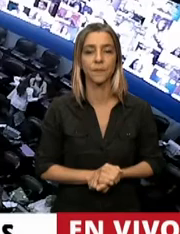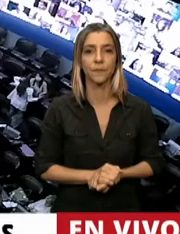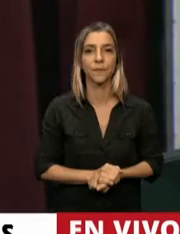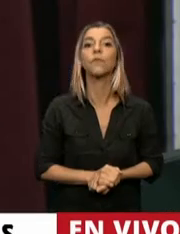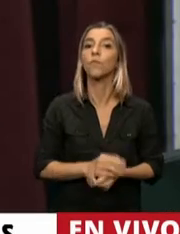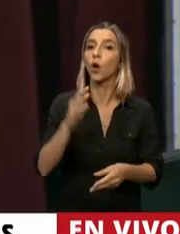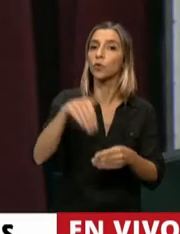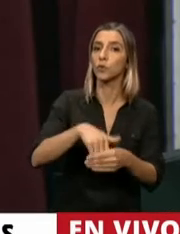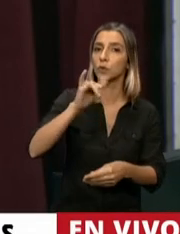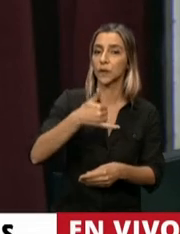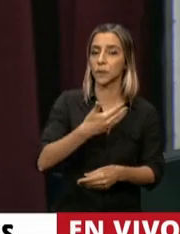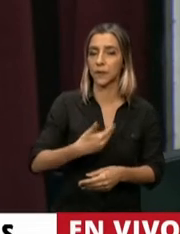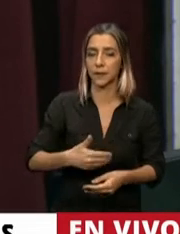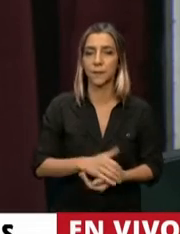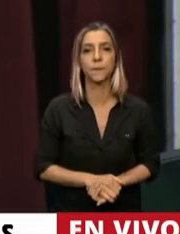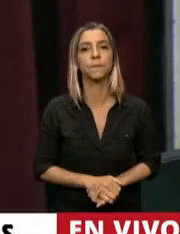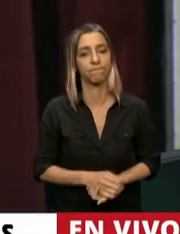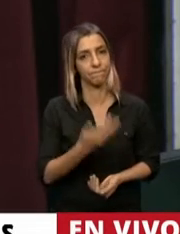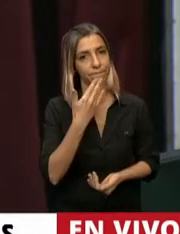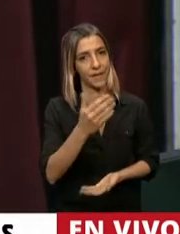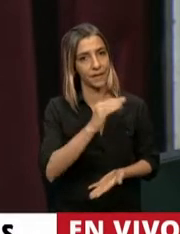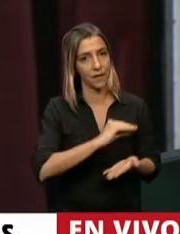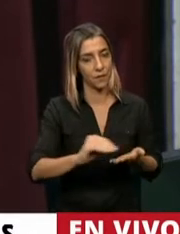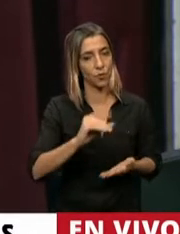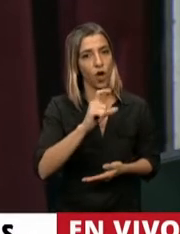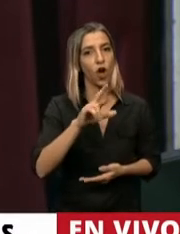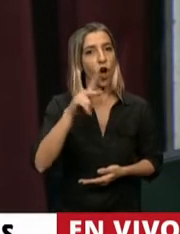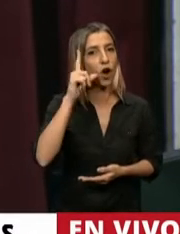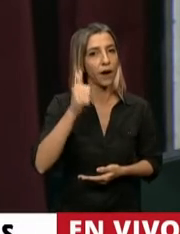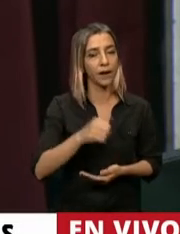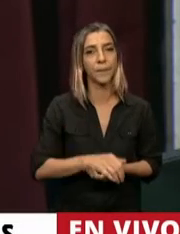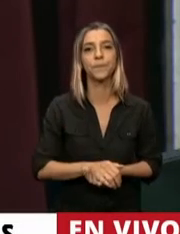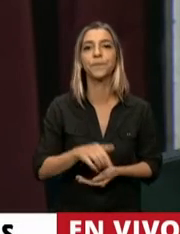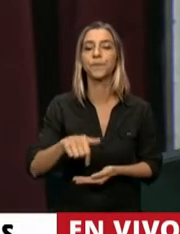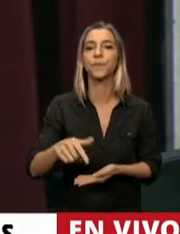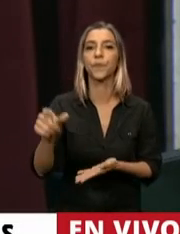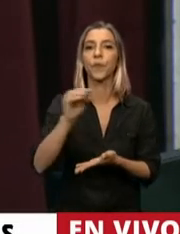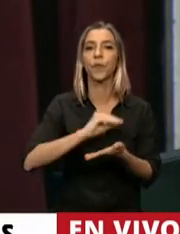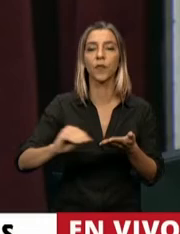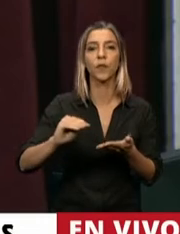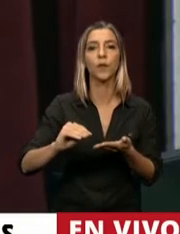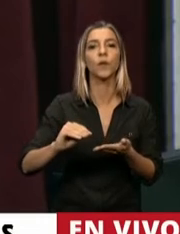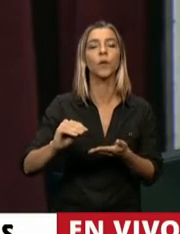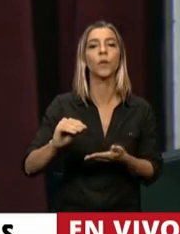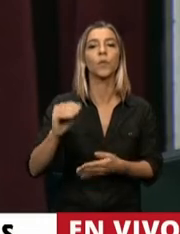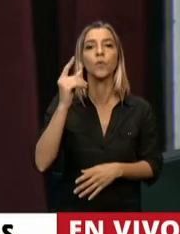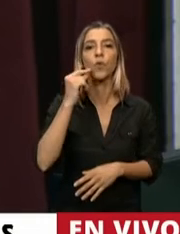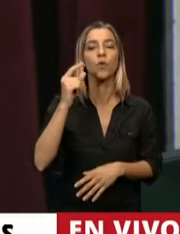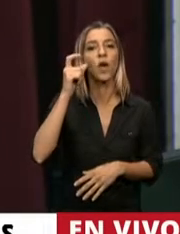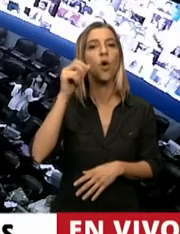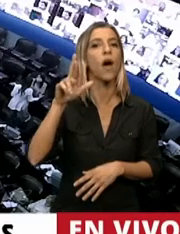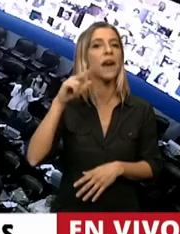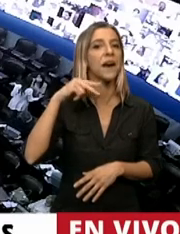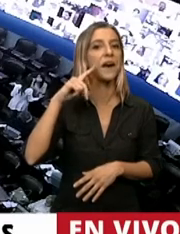afirmativo presidente gracias diputado corre a diputado jorge ricardo enríquez para expresar el sentido de su